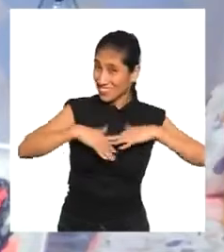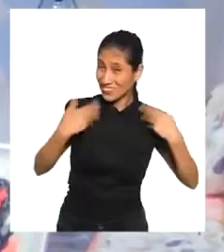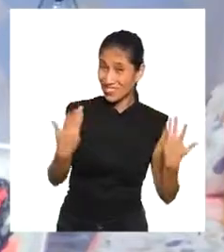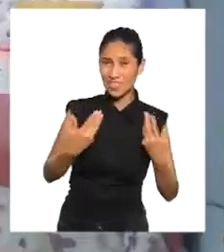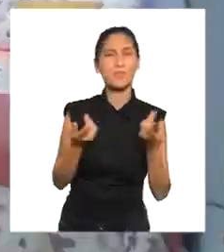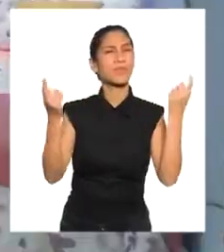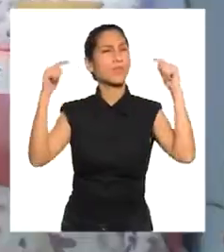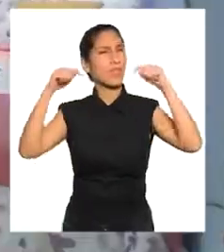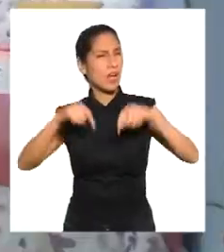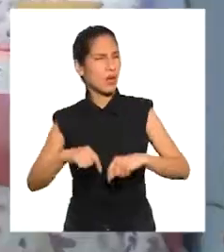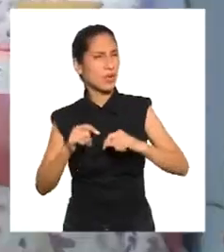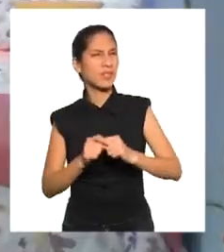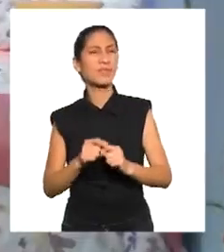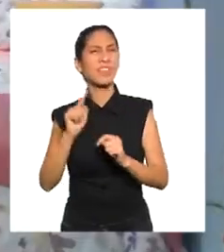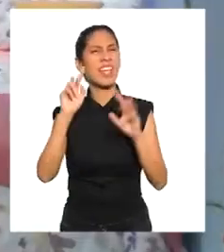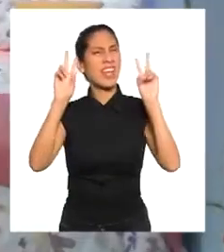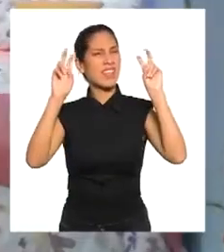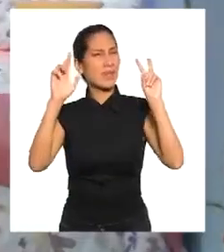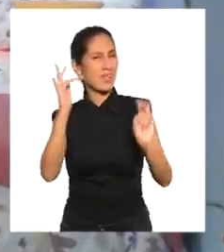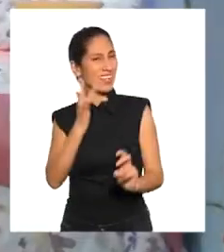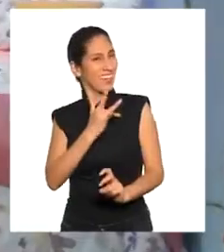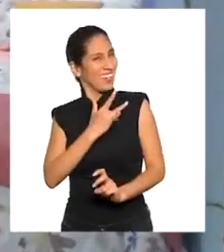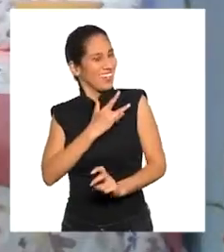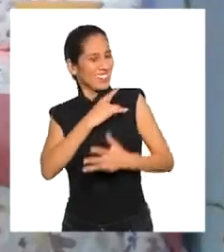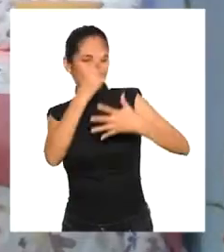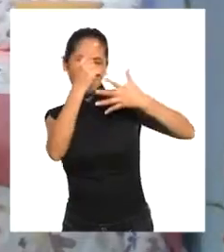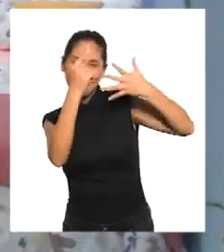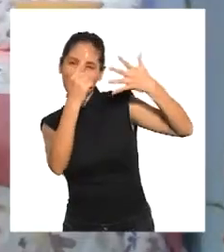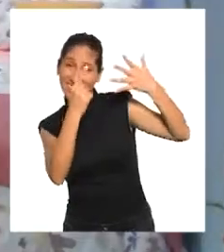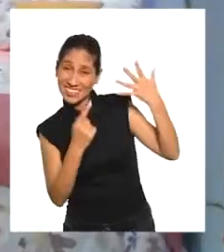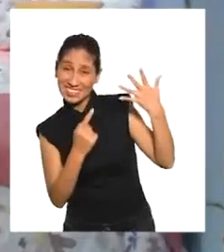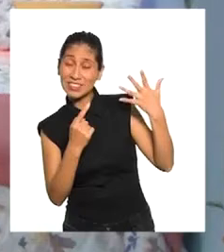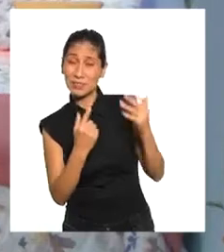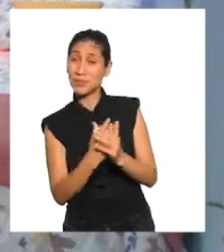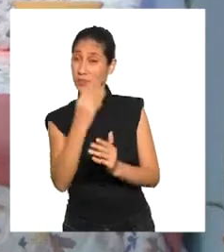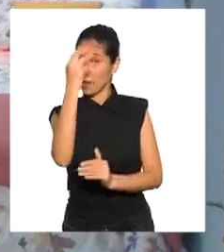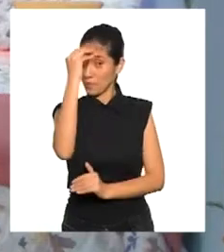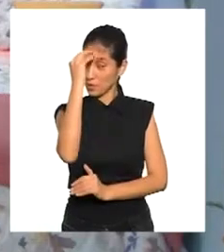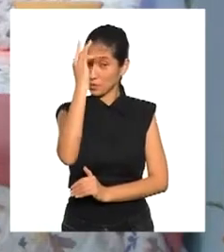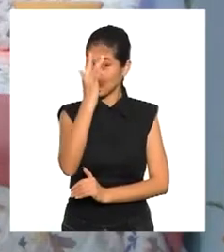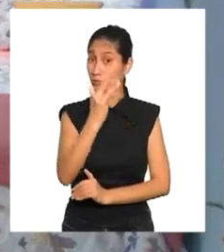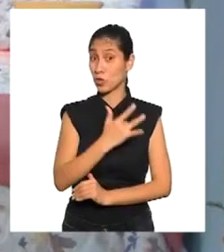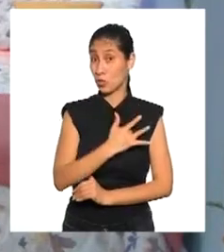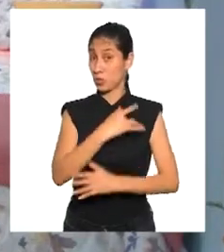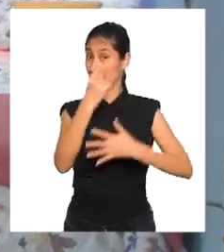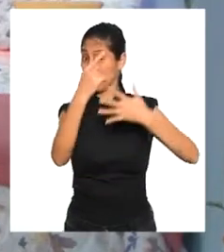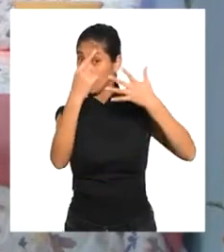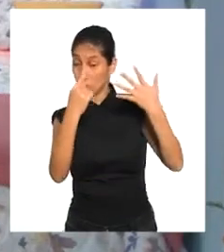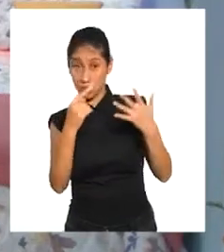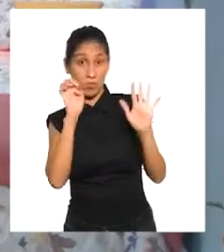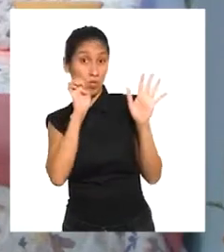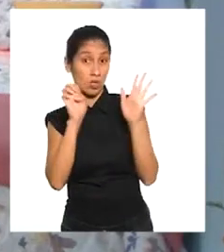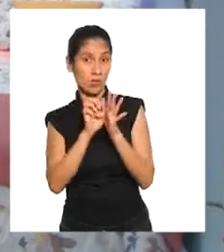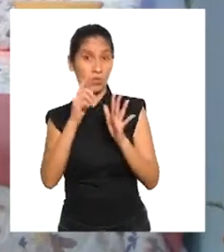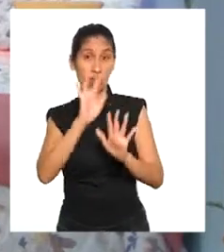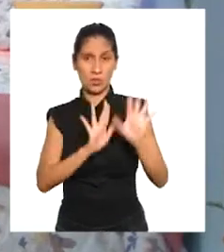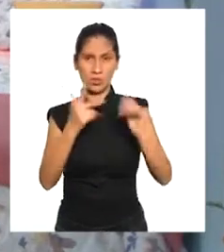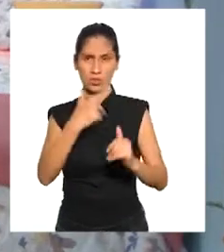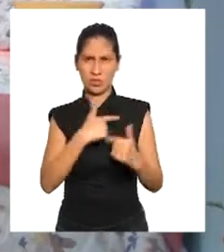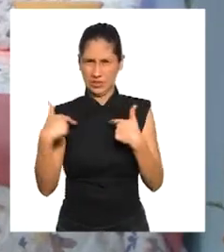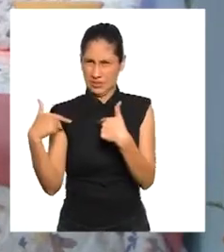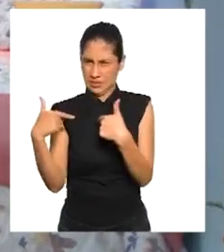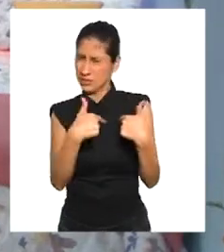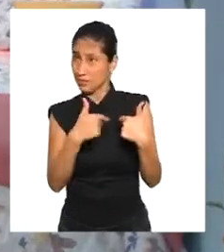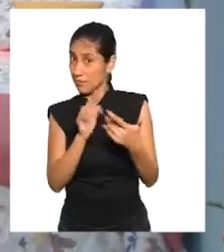día, las emociones. Si bien he aprendido últimamente sobre las consecuencias de no regular adecuadamente